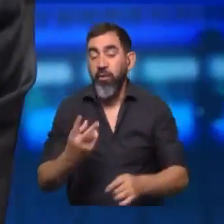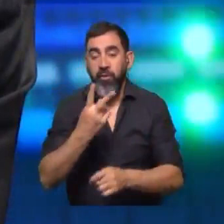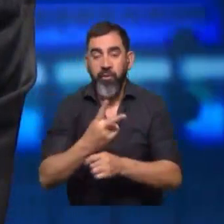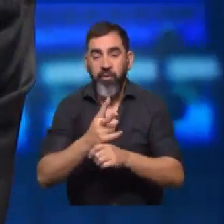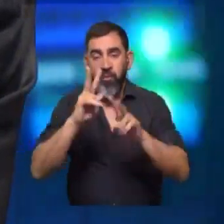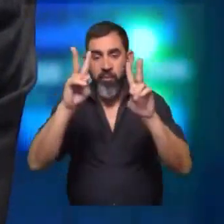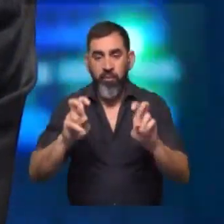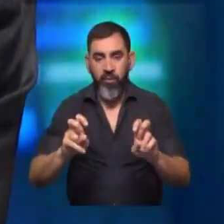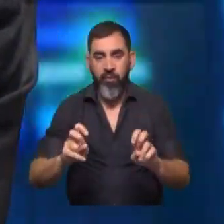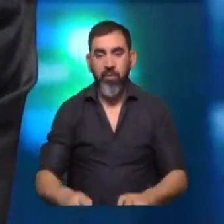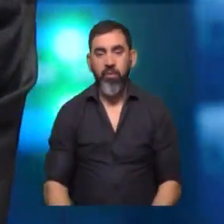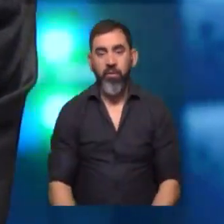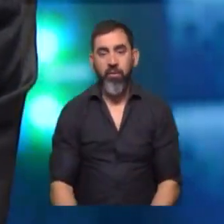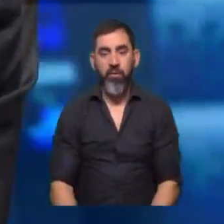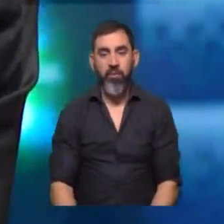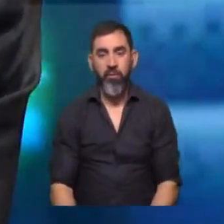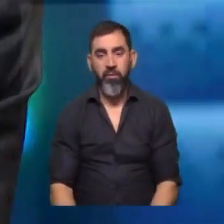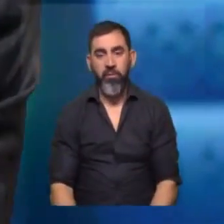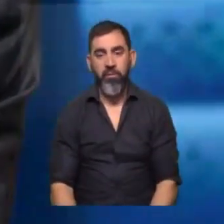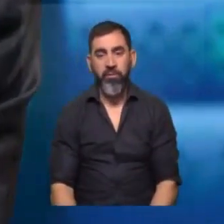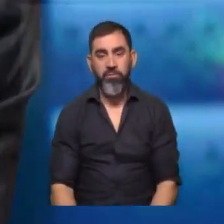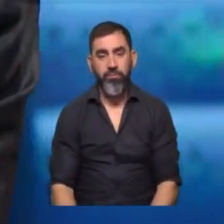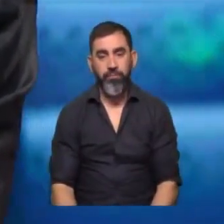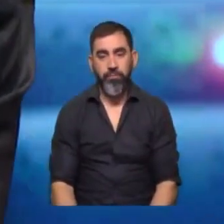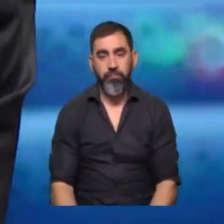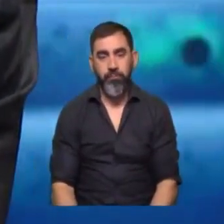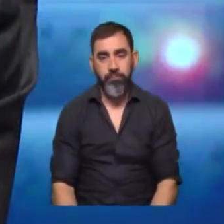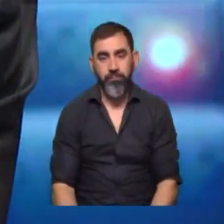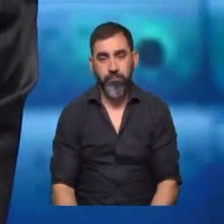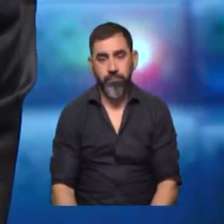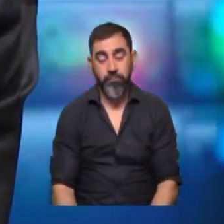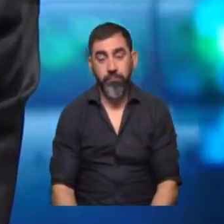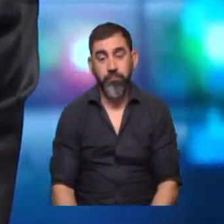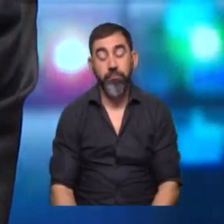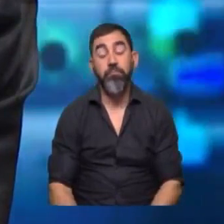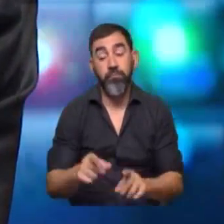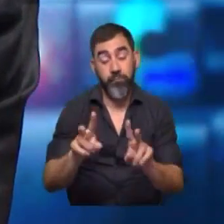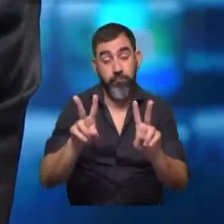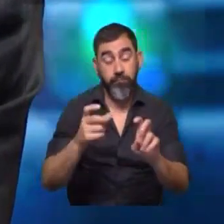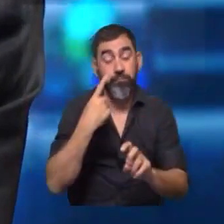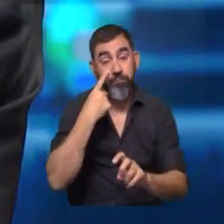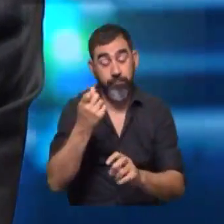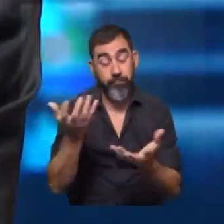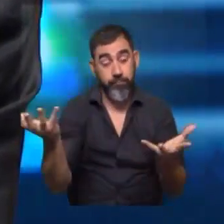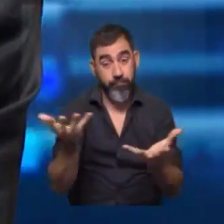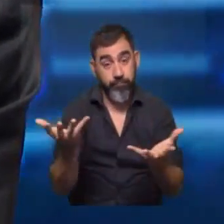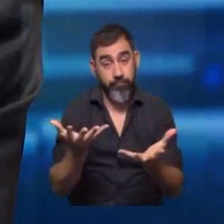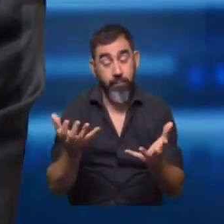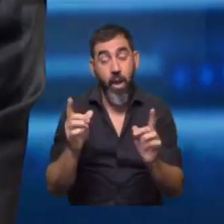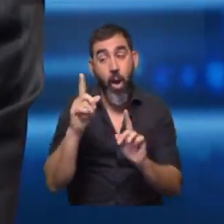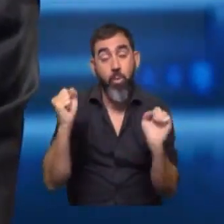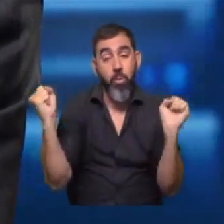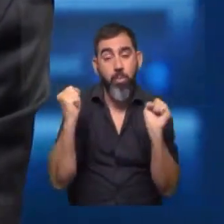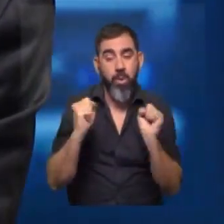segundo es que eso nos lleva a un tema donde nos damos cuenta de que hoy día muchos temores están